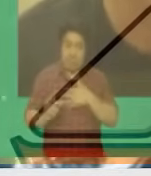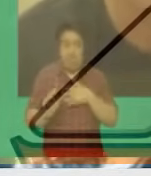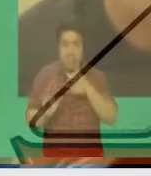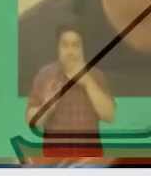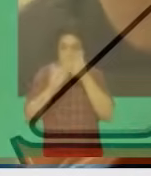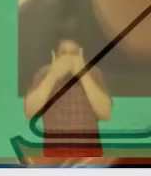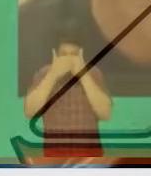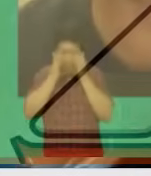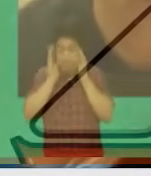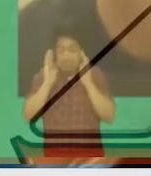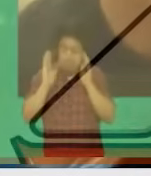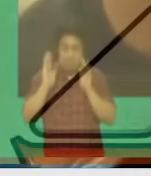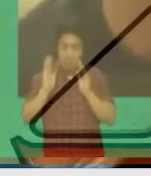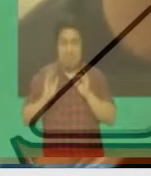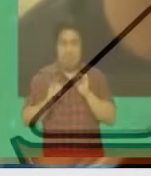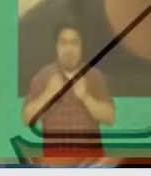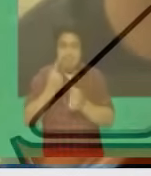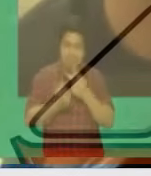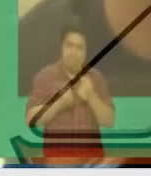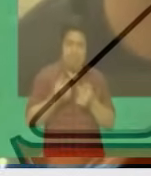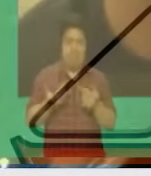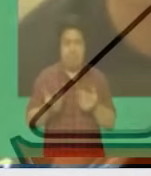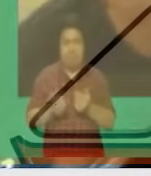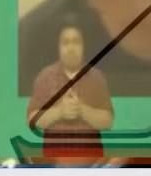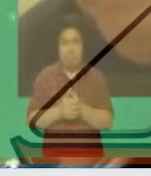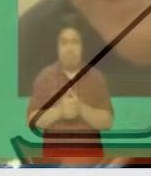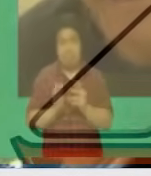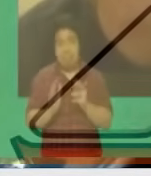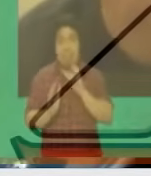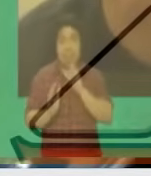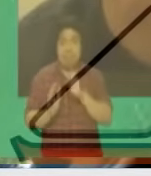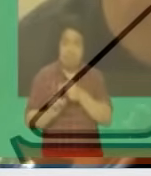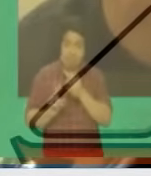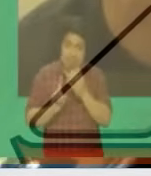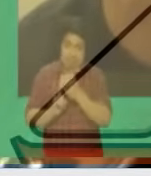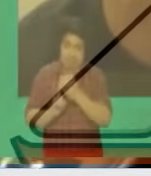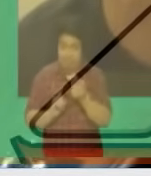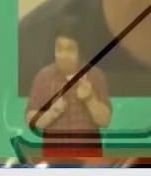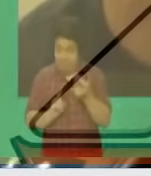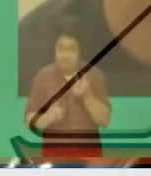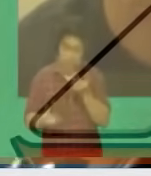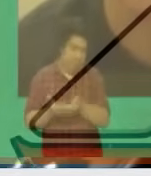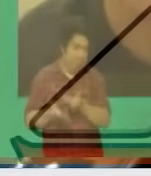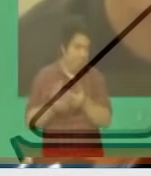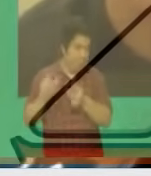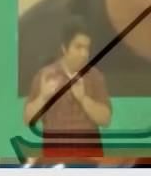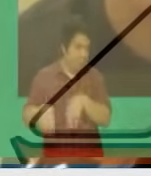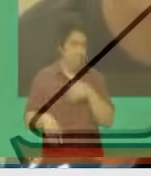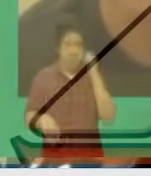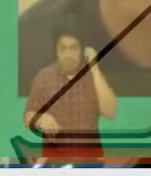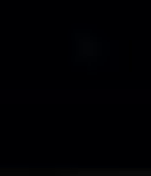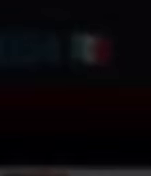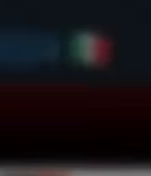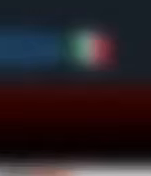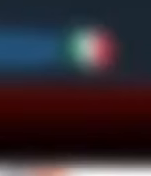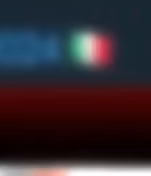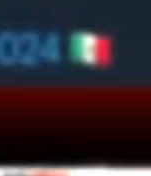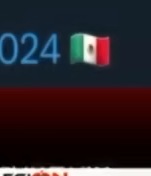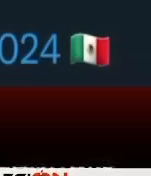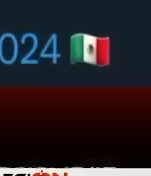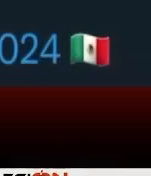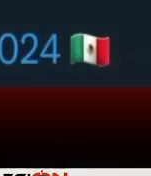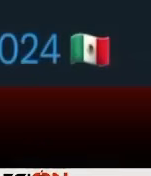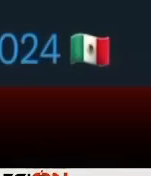y tomármelas ligero. La verdad es que sí lo he hecho. No, No ve las a he pedir tomado en el serio. mecanismo de volada, papá. Ve a pedir el Sí. mecanismo de producción. Hola